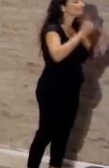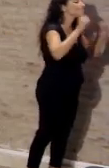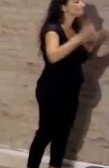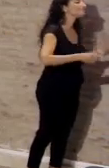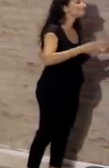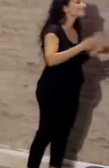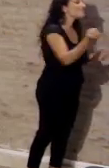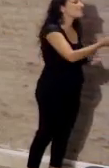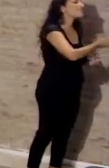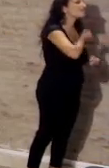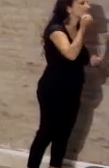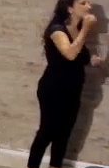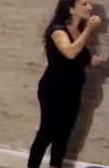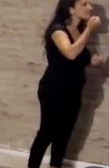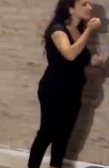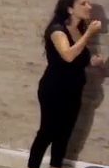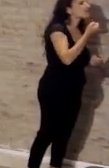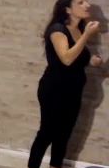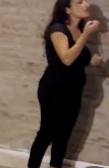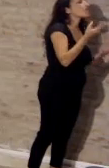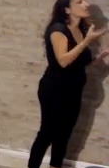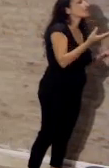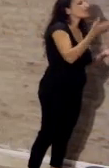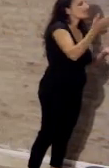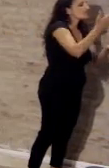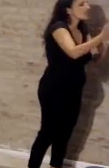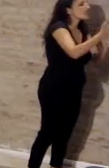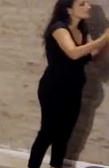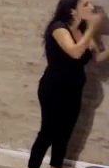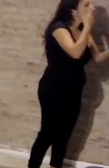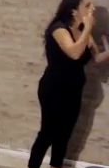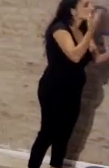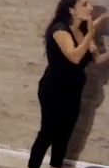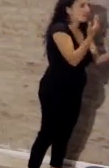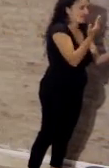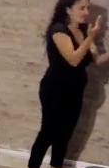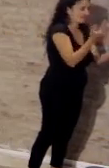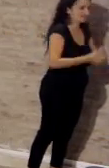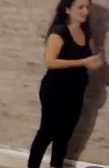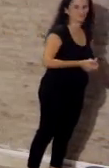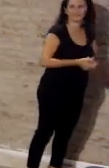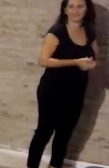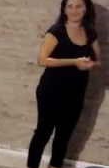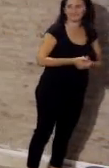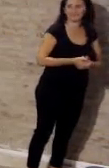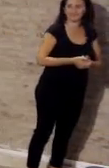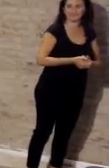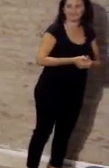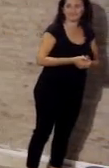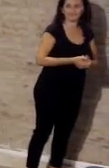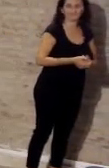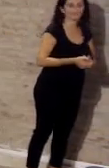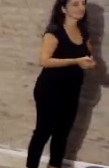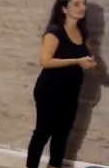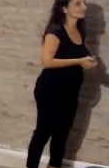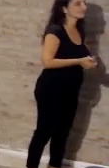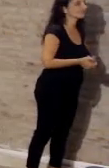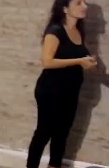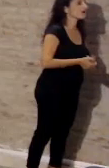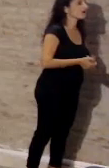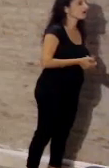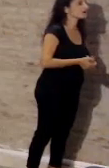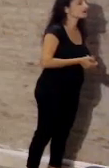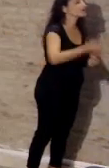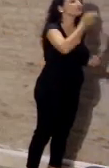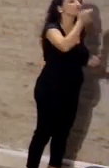conocer Cuáles son nuestros derechos hemos escuchado acá que la es si que